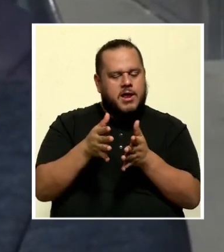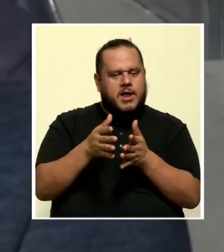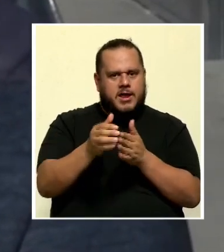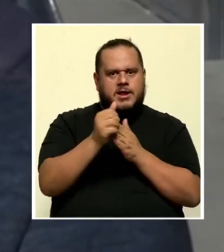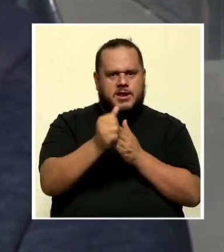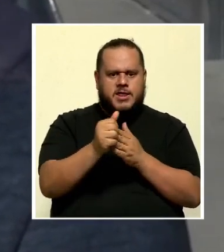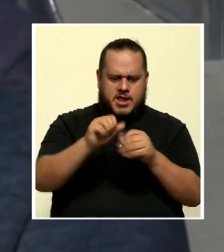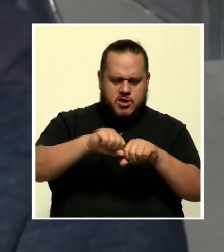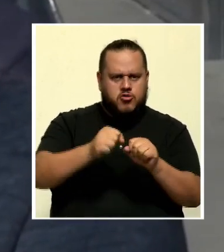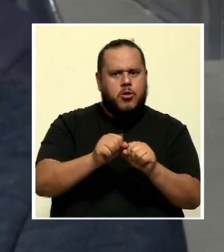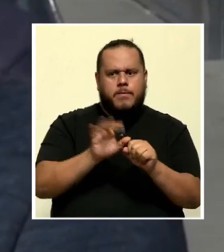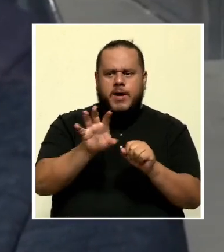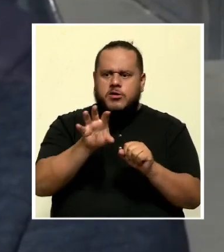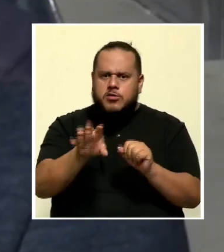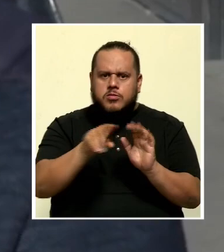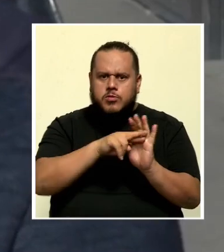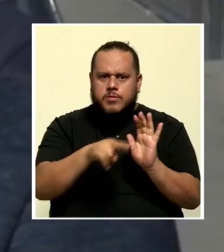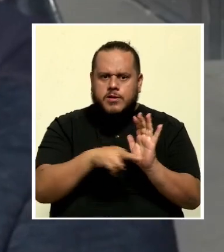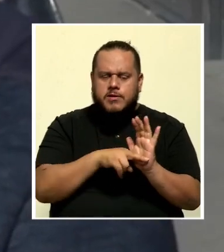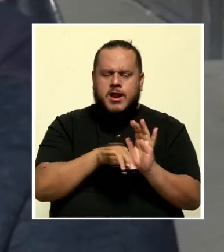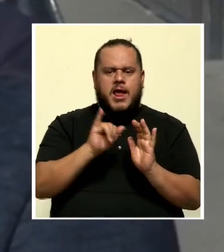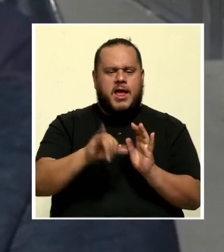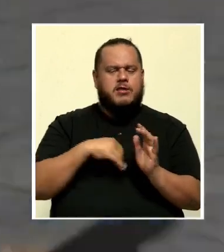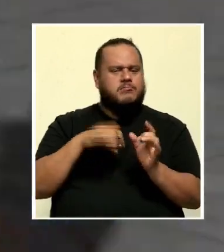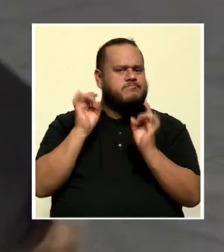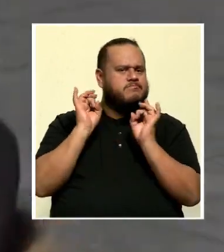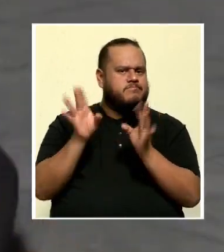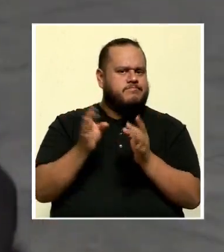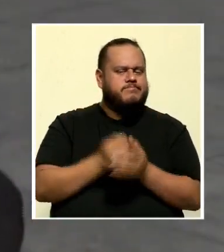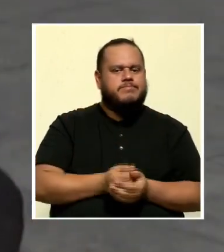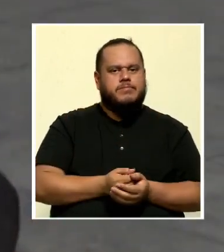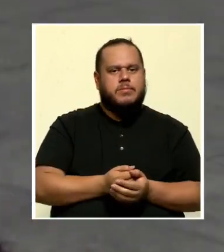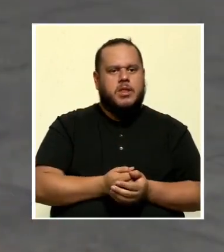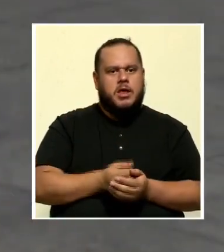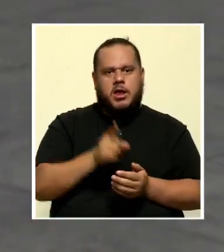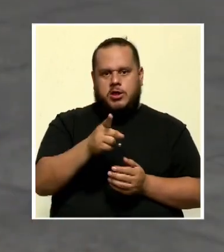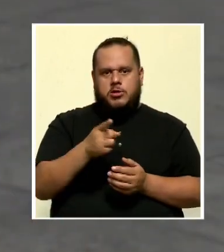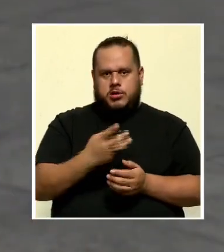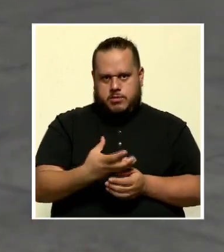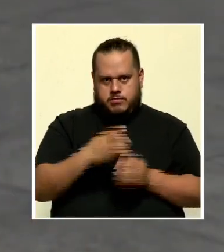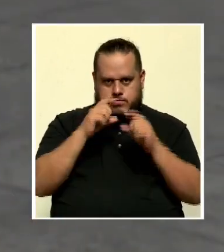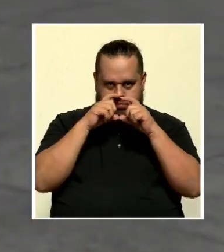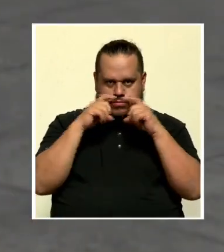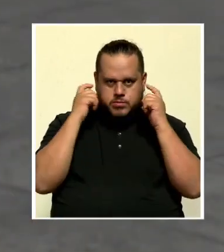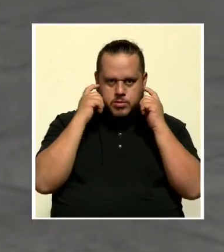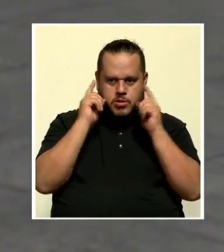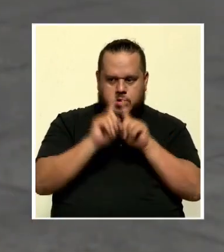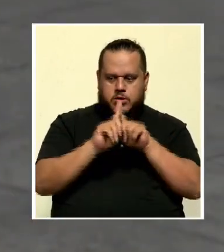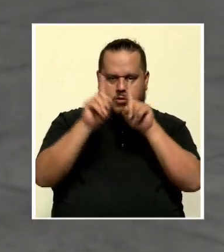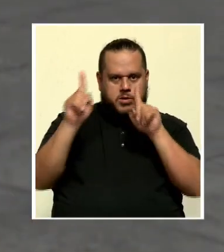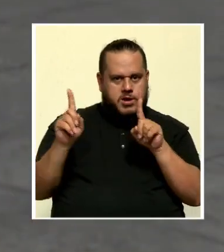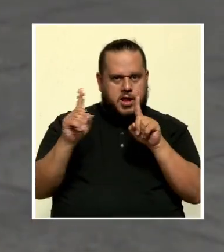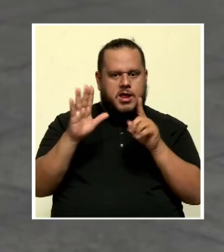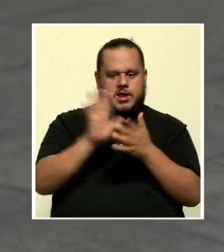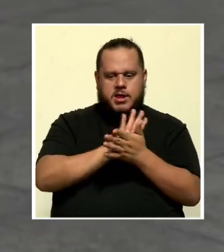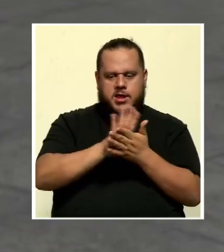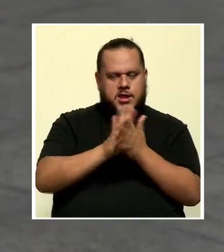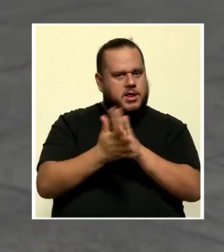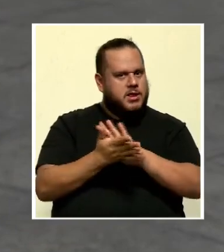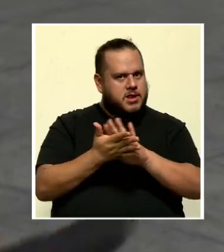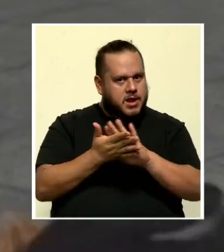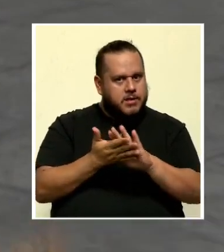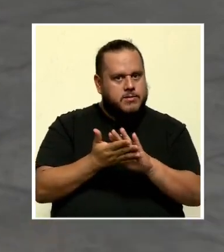propias reglas. Siendo honestos, es despreciable. Si te pones la mascarilla, guardas distancia y te lavas las